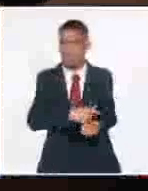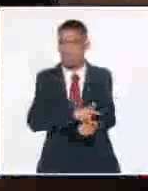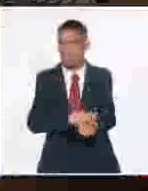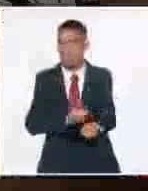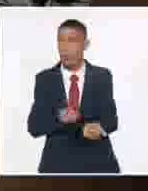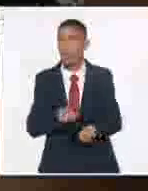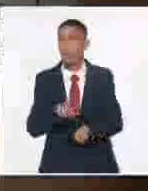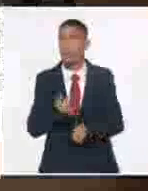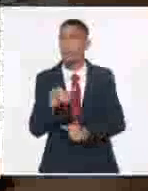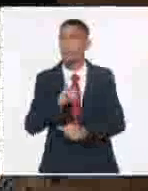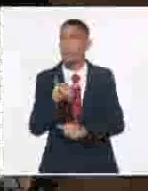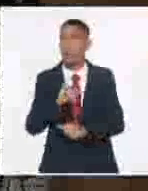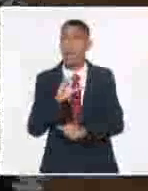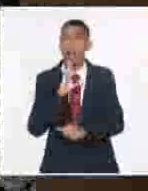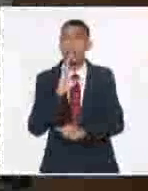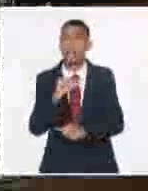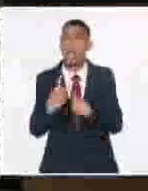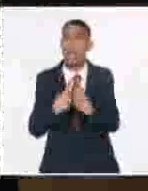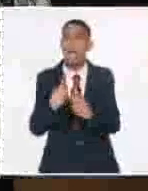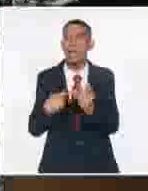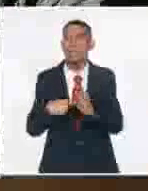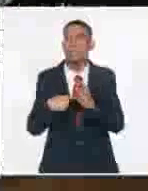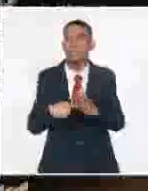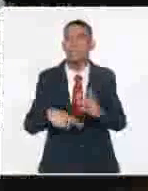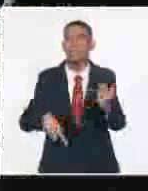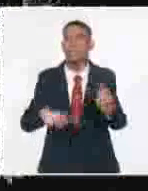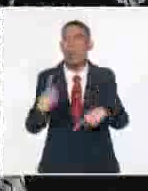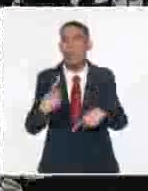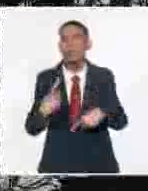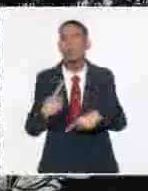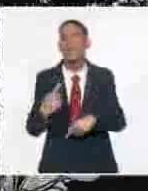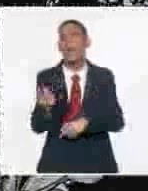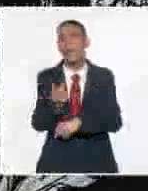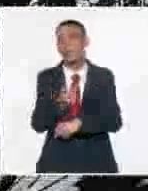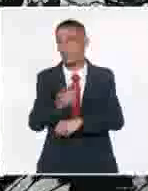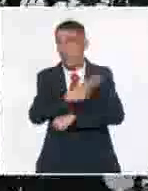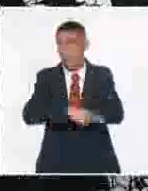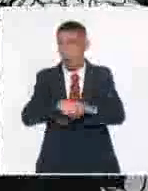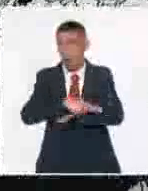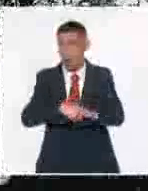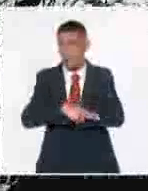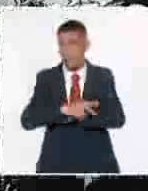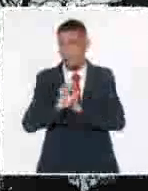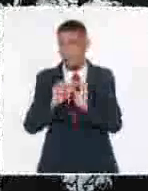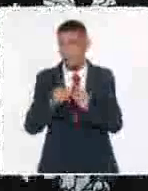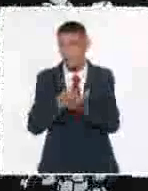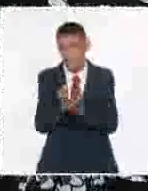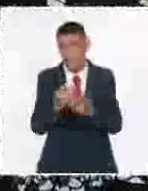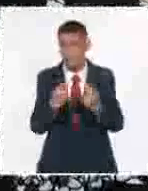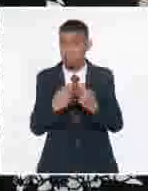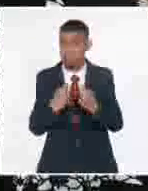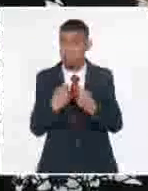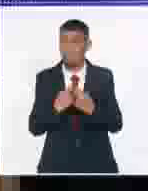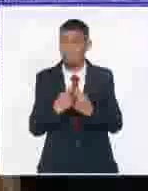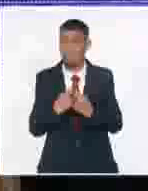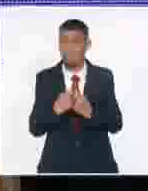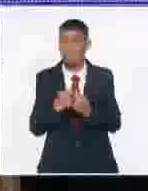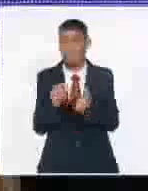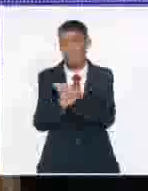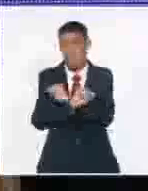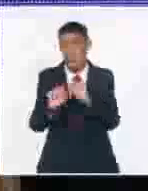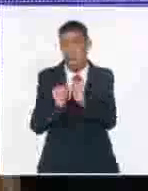declare firmemente en contra de la masacre que está ocurriendo y